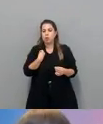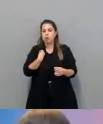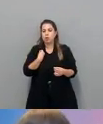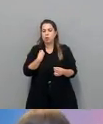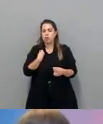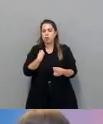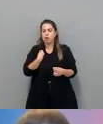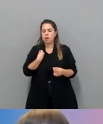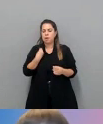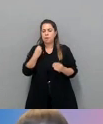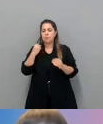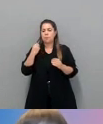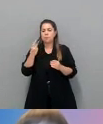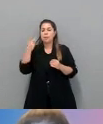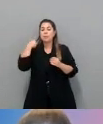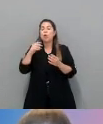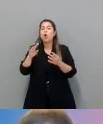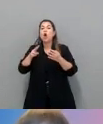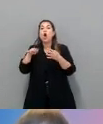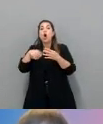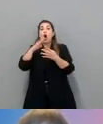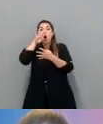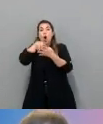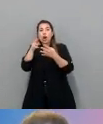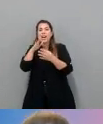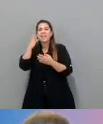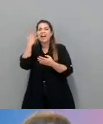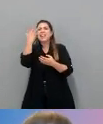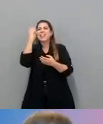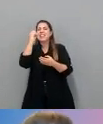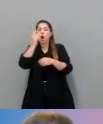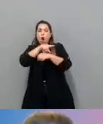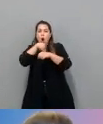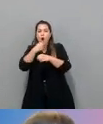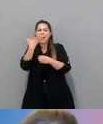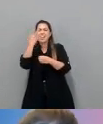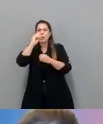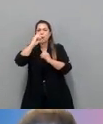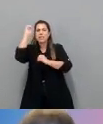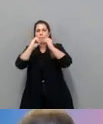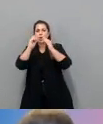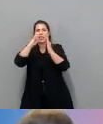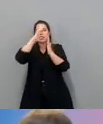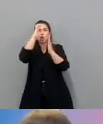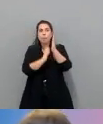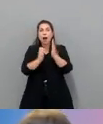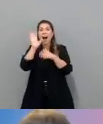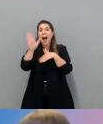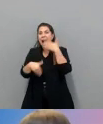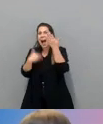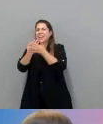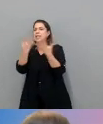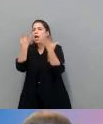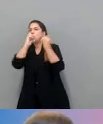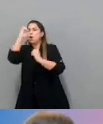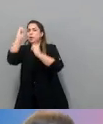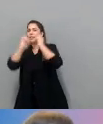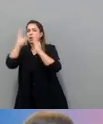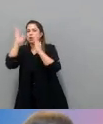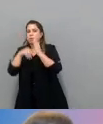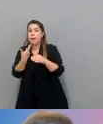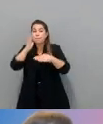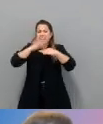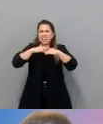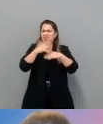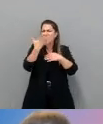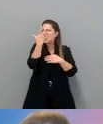el 50% de la jornada y hasta el 99%. ¿Por qué se fija el límite mínimo en el 50%? Pues